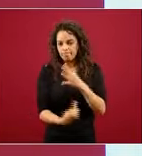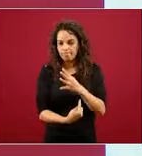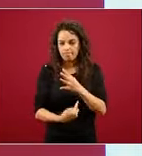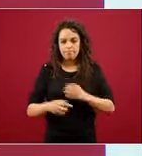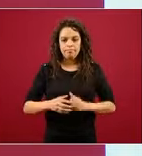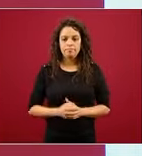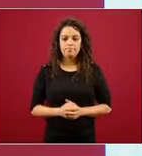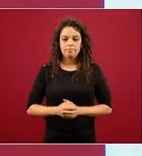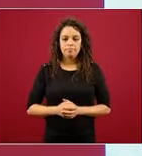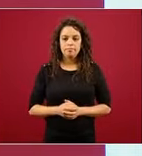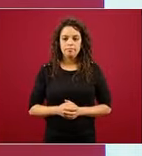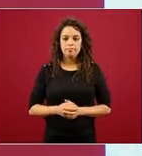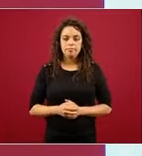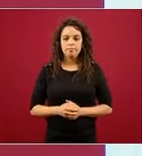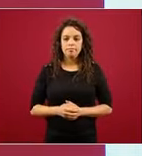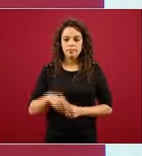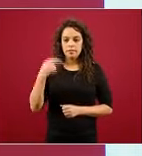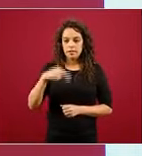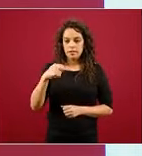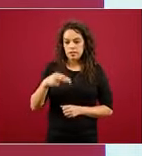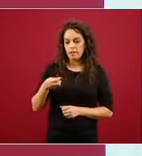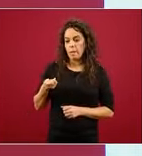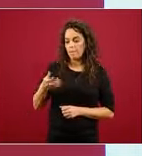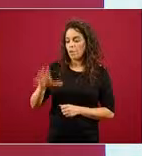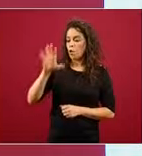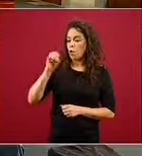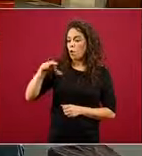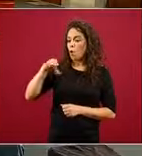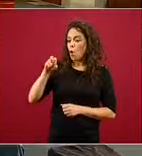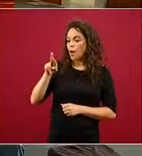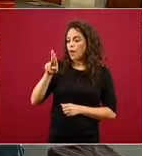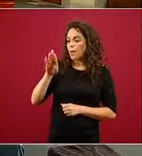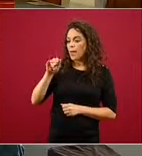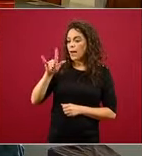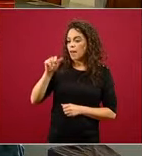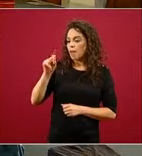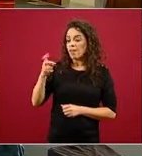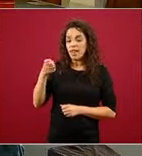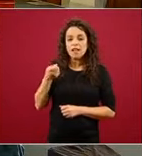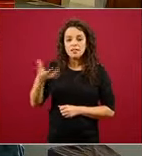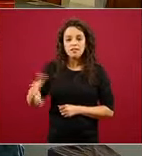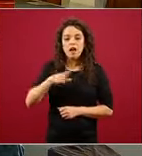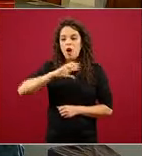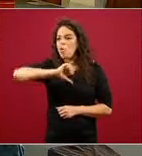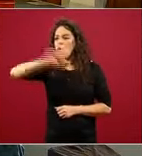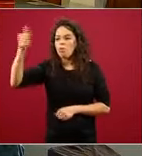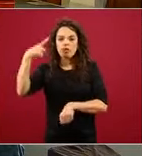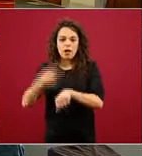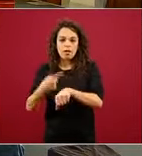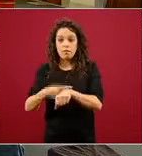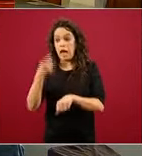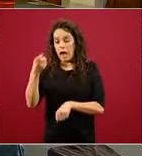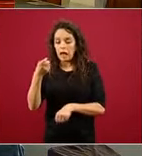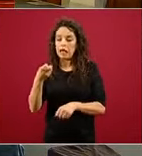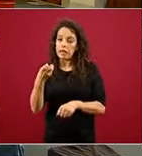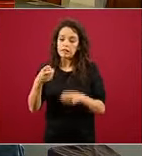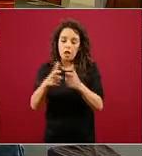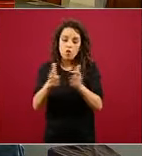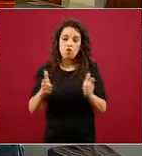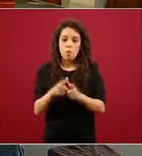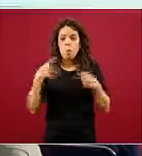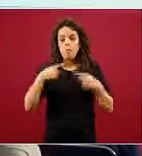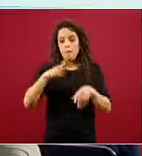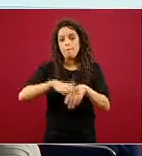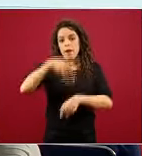alguna comorbilidad, así se le llama a alguna otra enfermedad, son personas que son de riesgo en particular y tienen